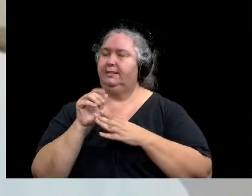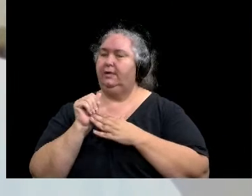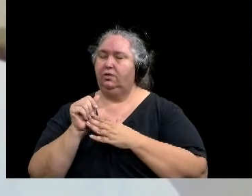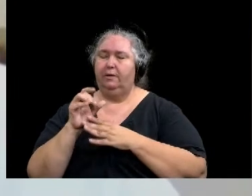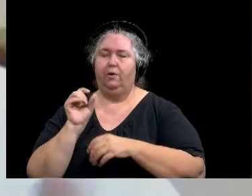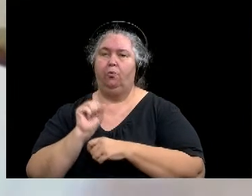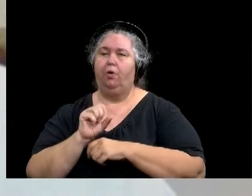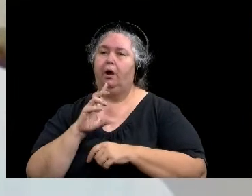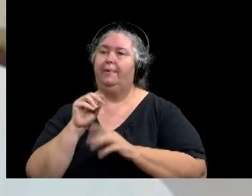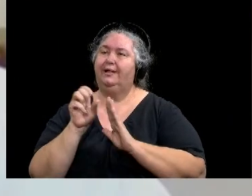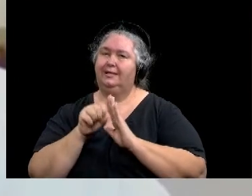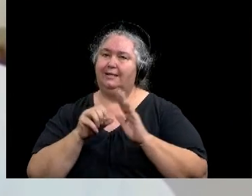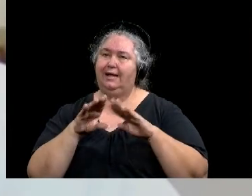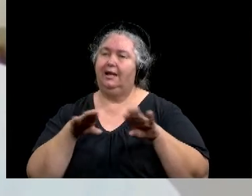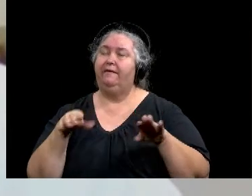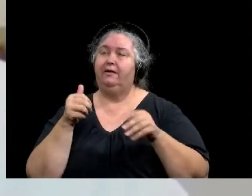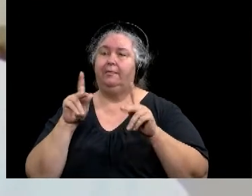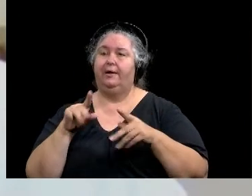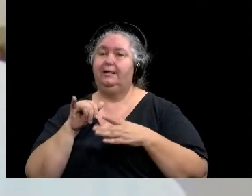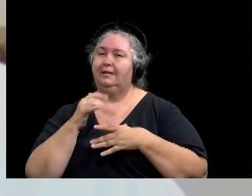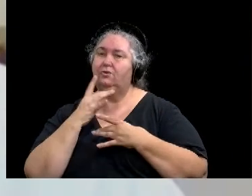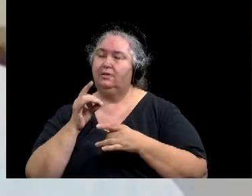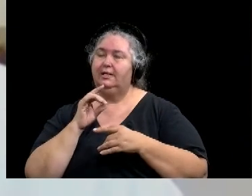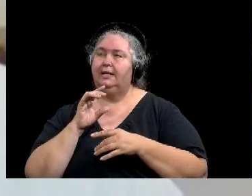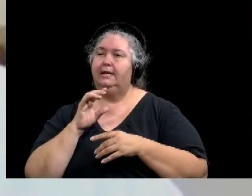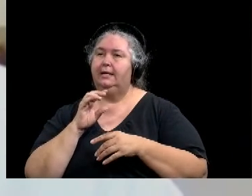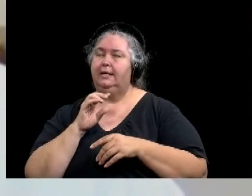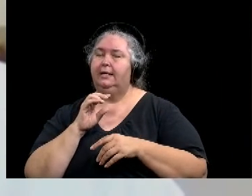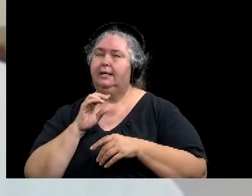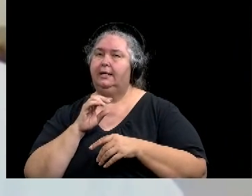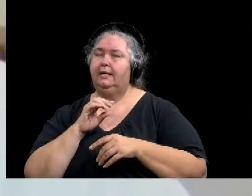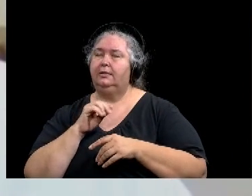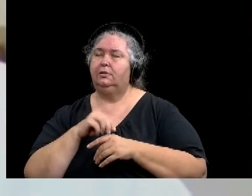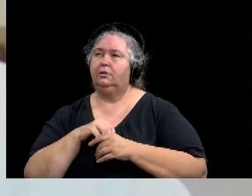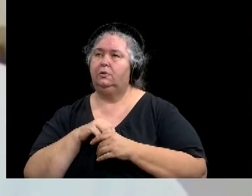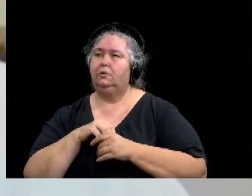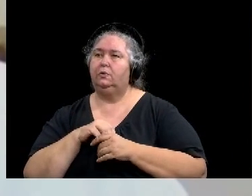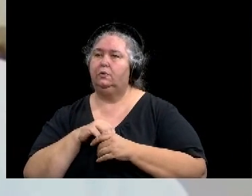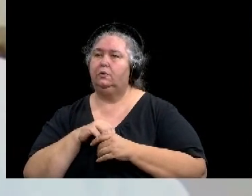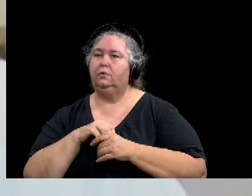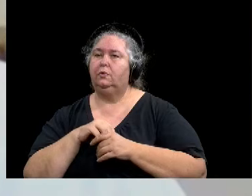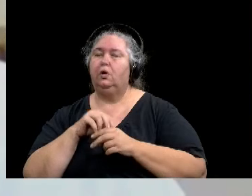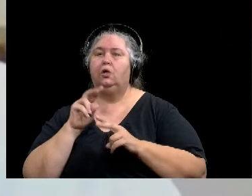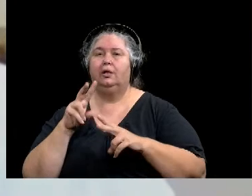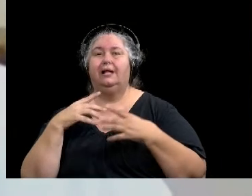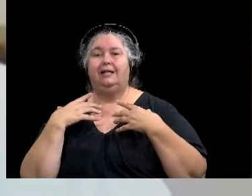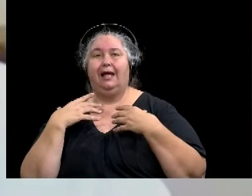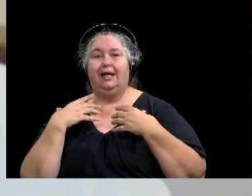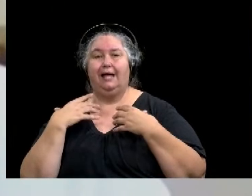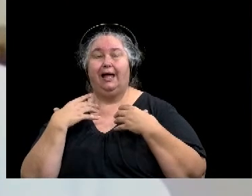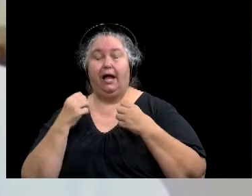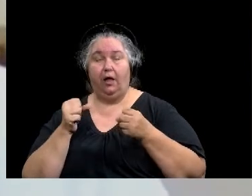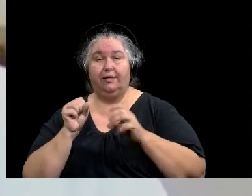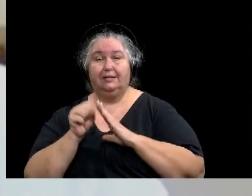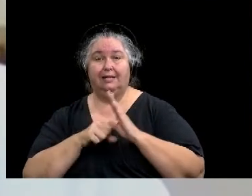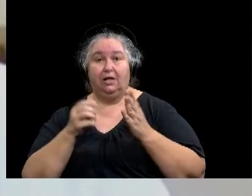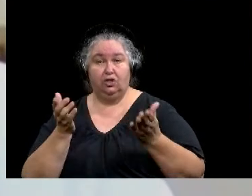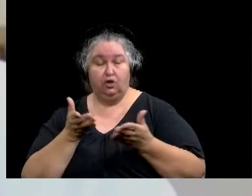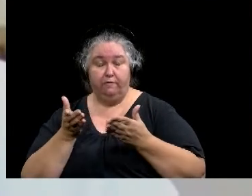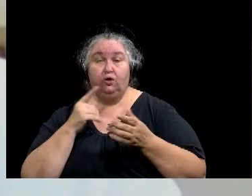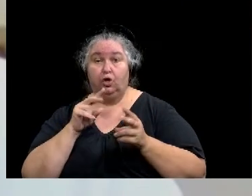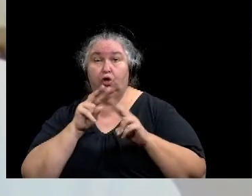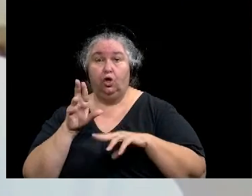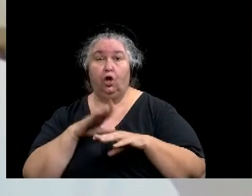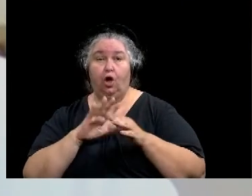hacia el estatal nivel estatal del departamento del estado puede ver en